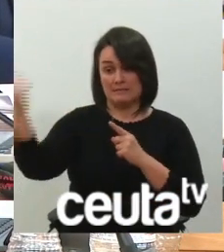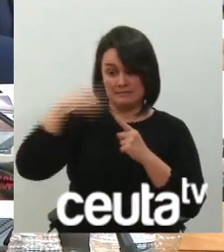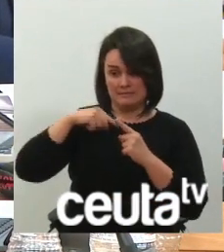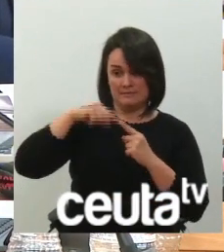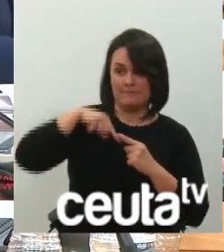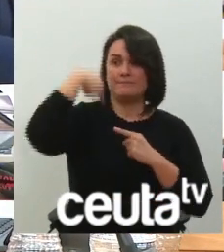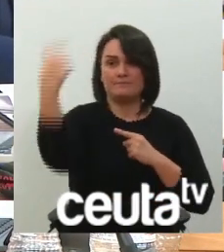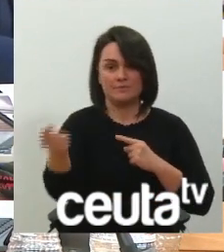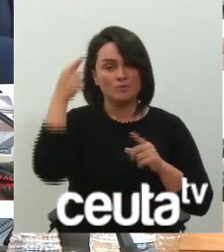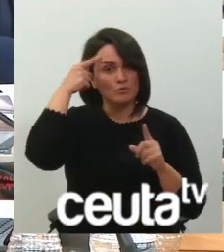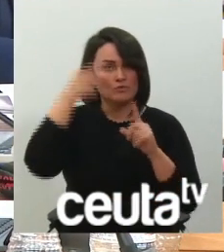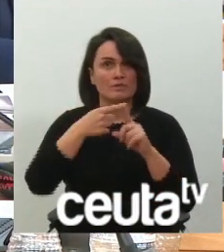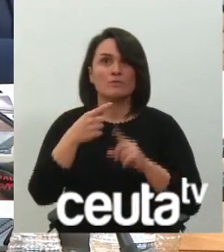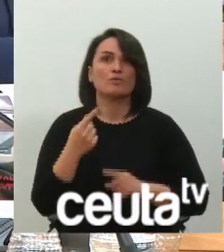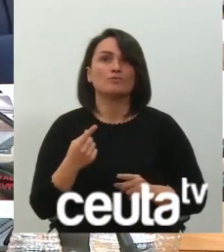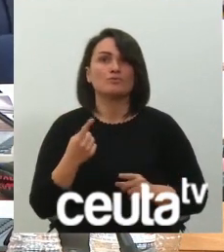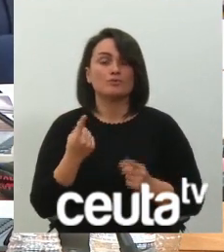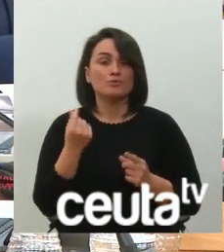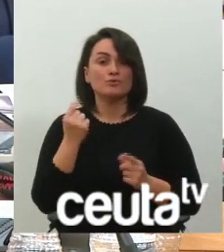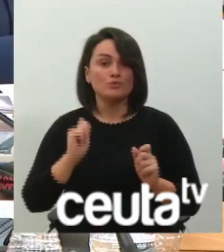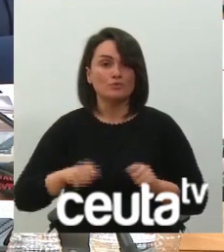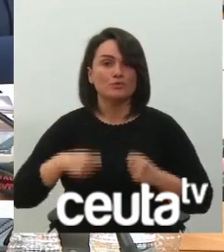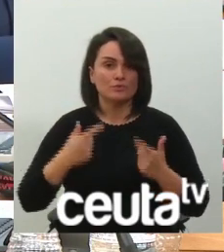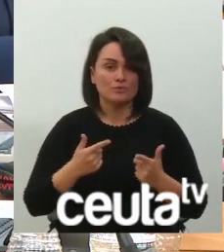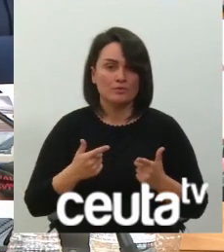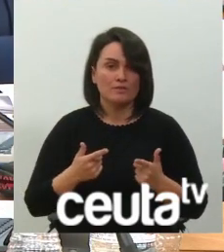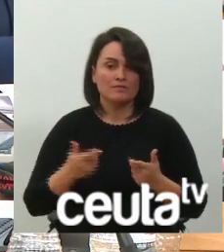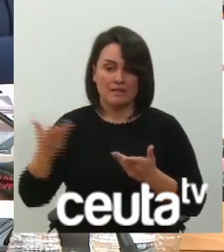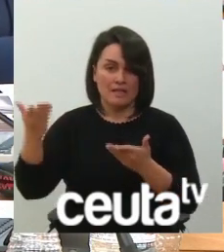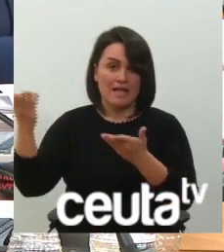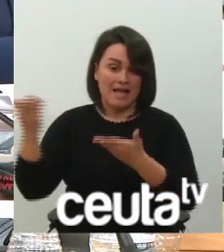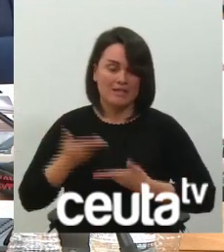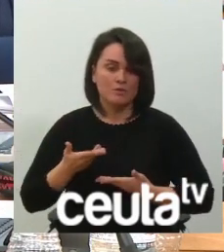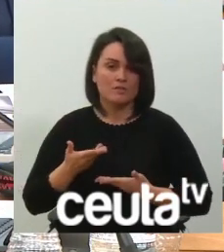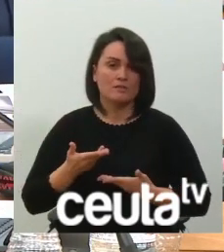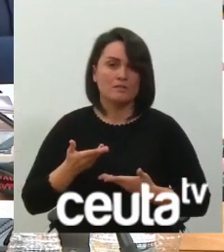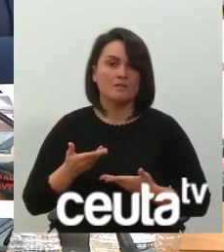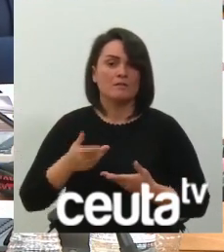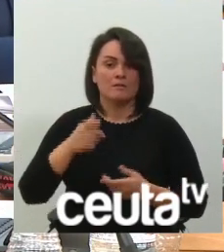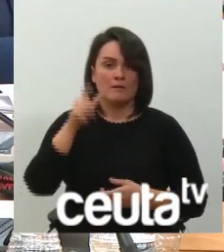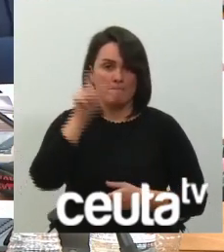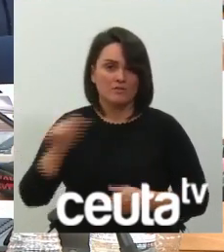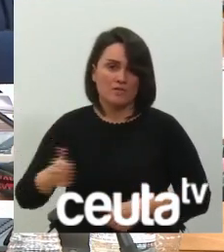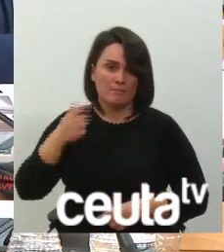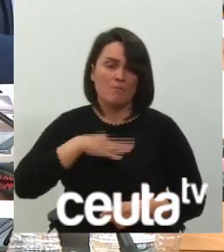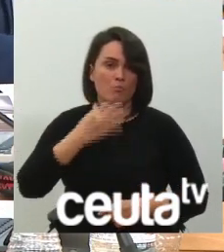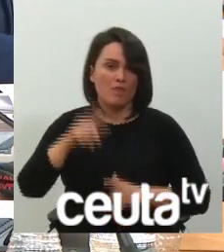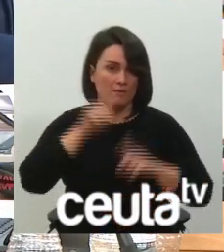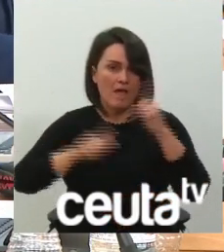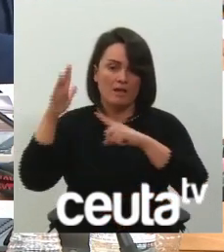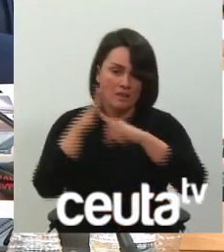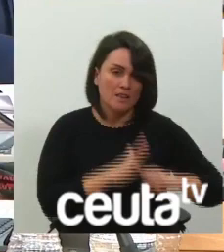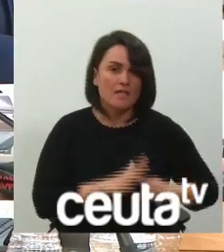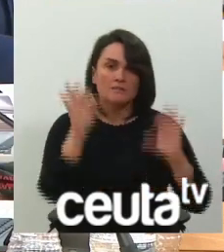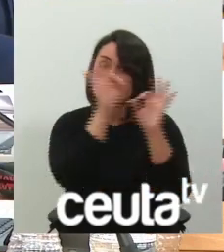unos costes que aumenten notablemente el flujo de pasajeros evitando así el aislamiento de la ciudad